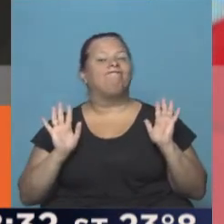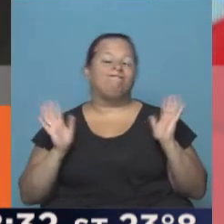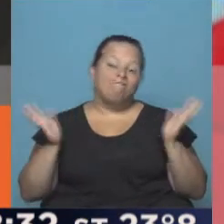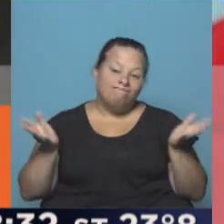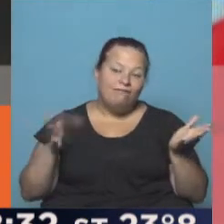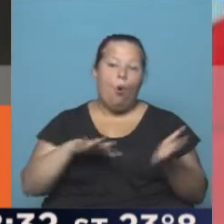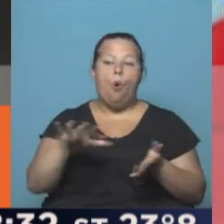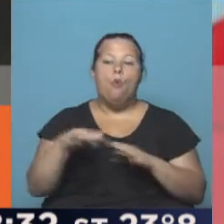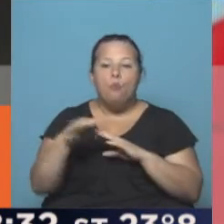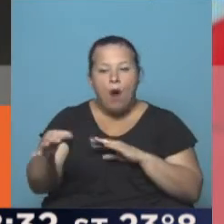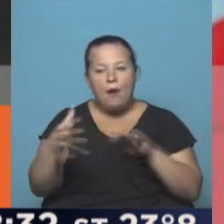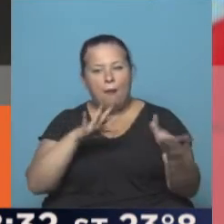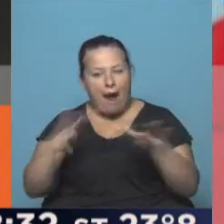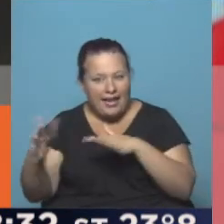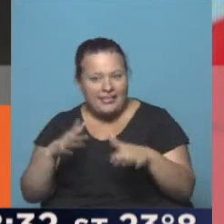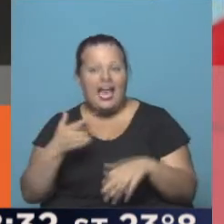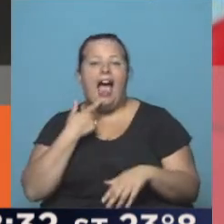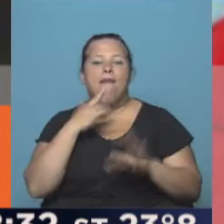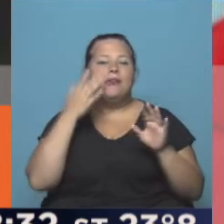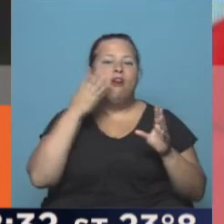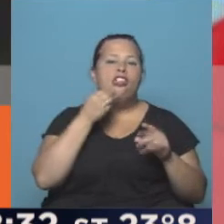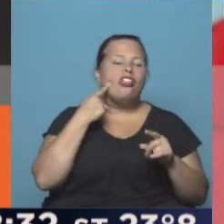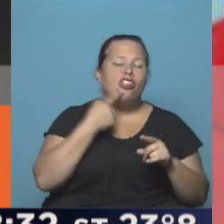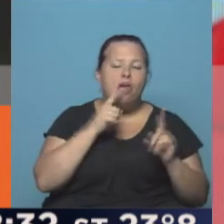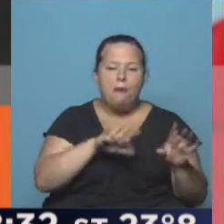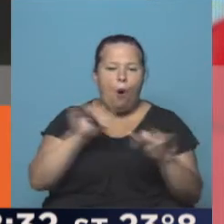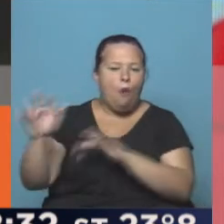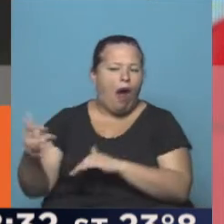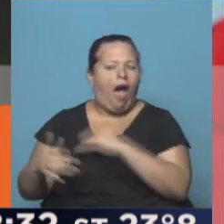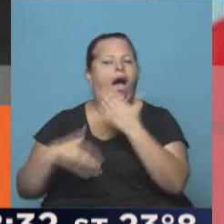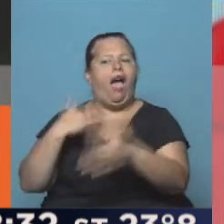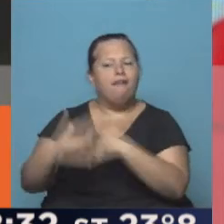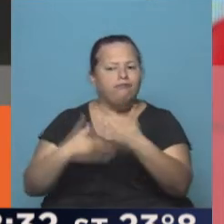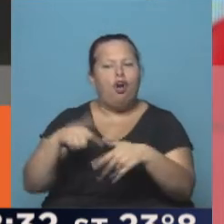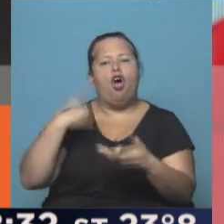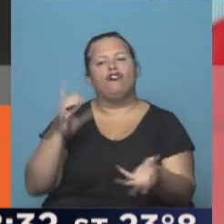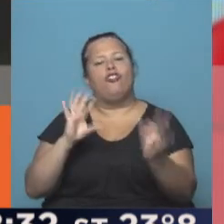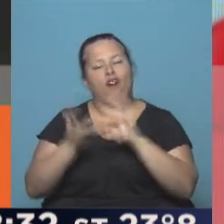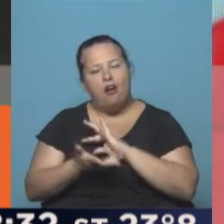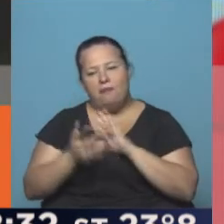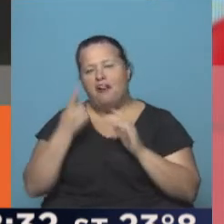es un pueblo similar, hablan mandarín, o sea, hay mucho avance de otra índole que